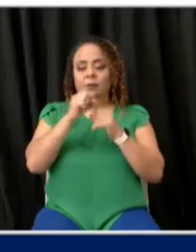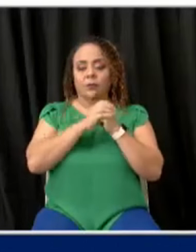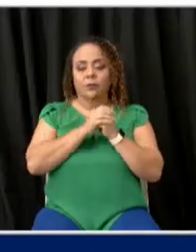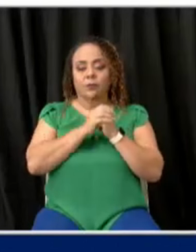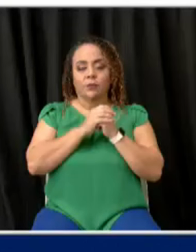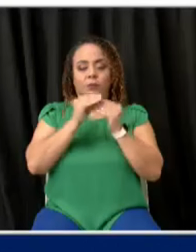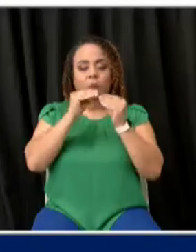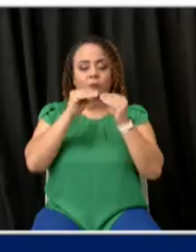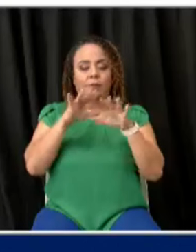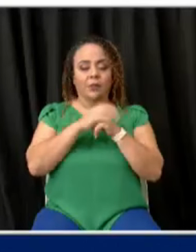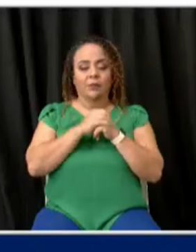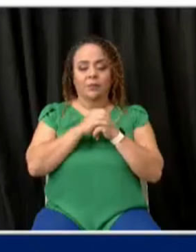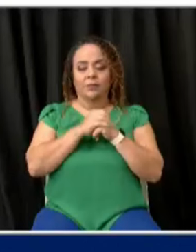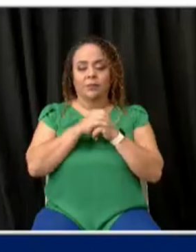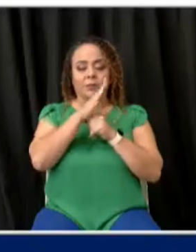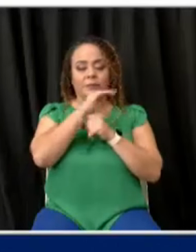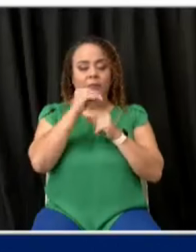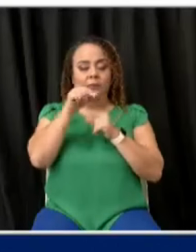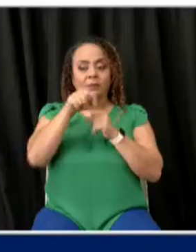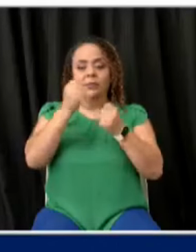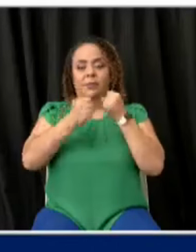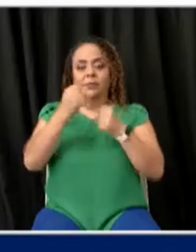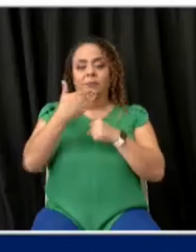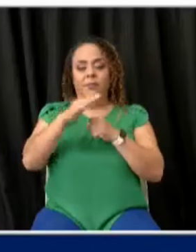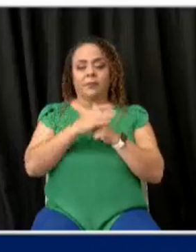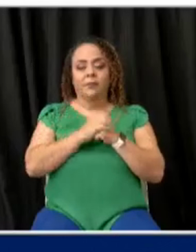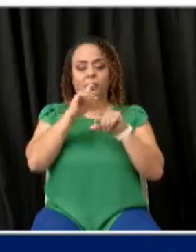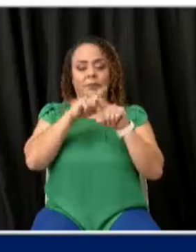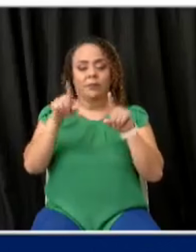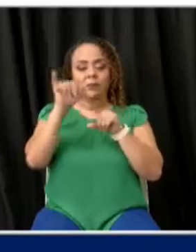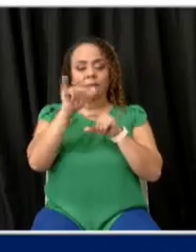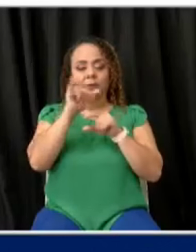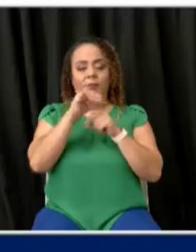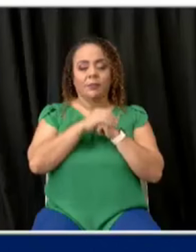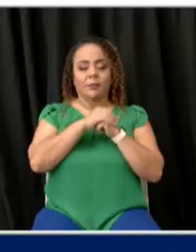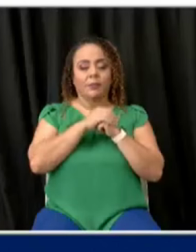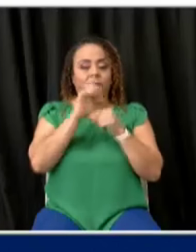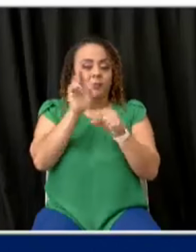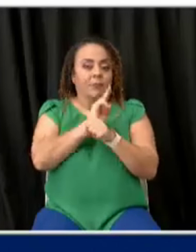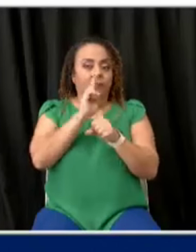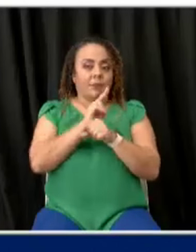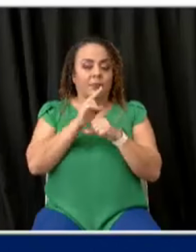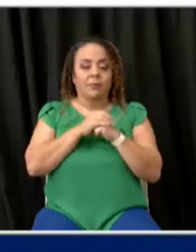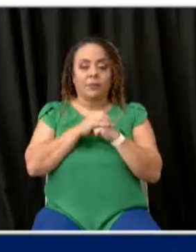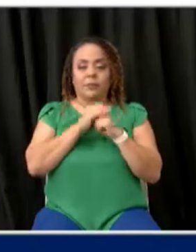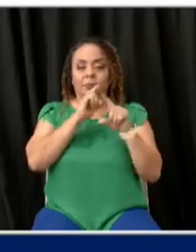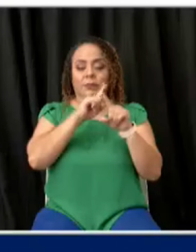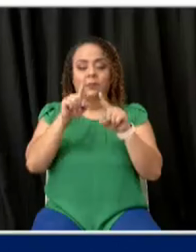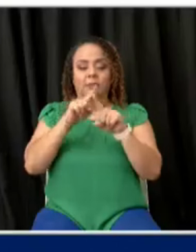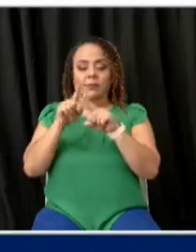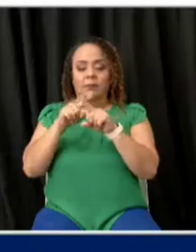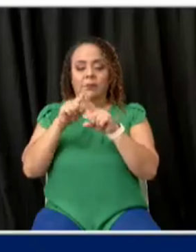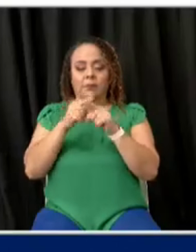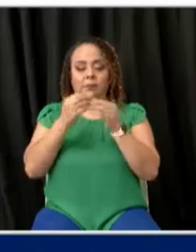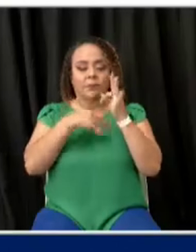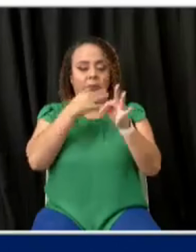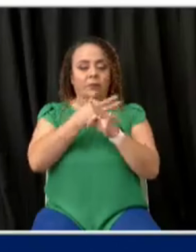potasio, manejan mal la hidratación. Pero también usamos vasodilatadores, usamos otro tipo de medicamentos que